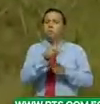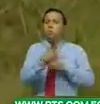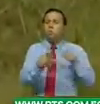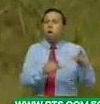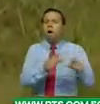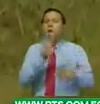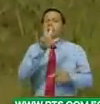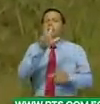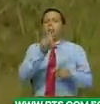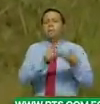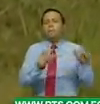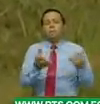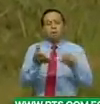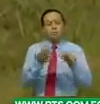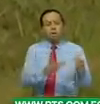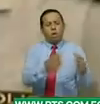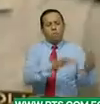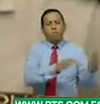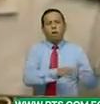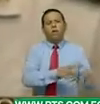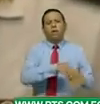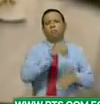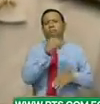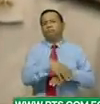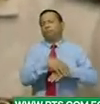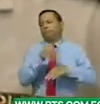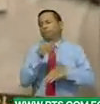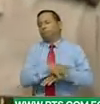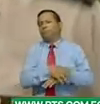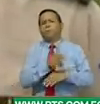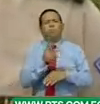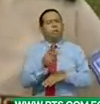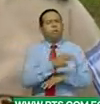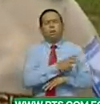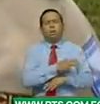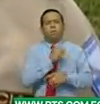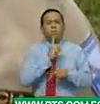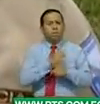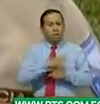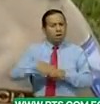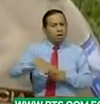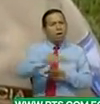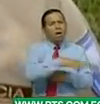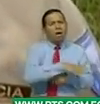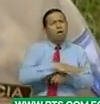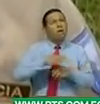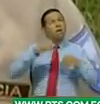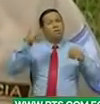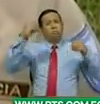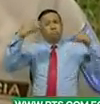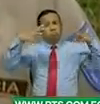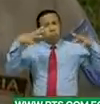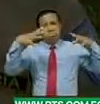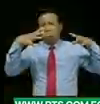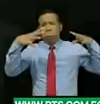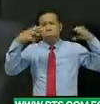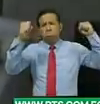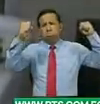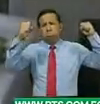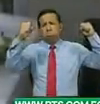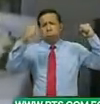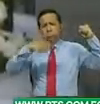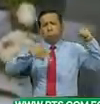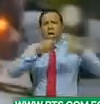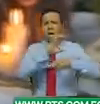similares circunstancias. Lamentablemente es un sector que no tiene luminarias, que es bastante rural. Llama la